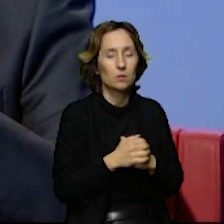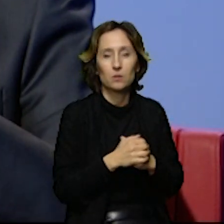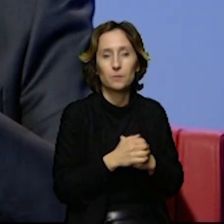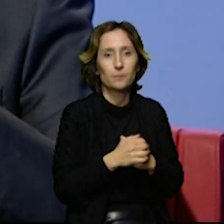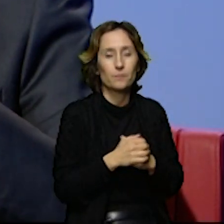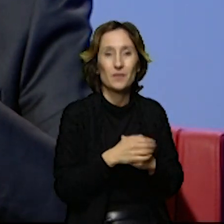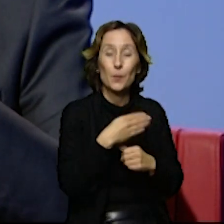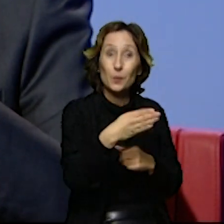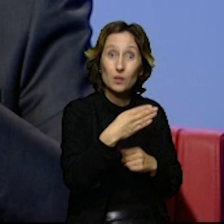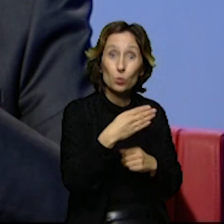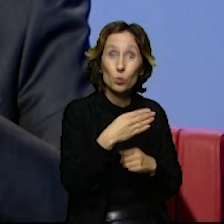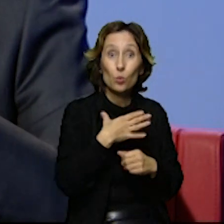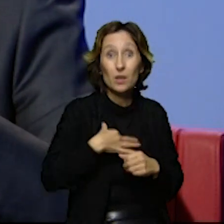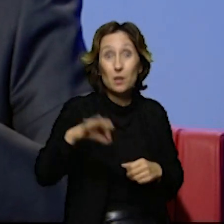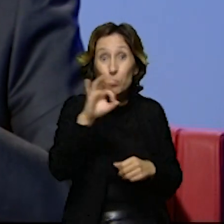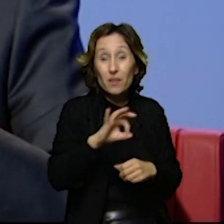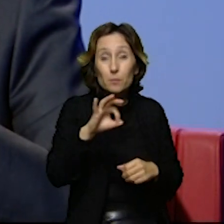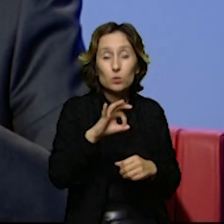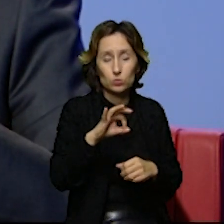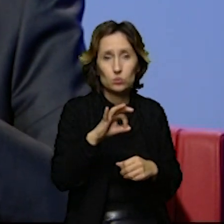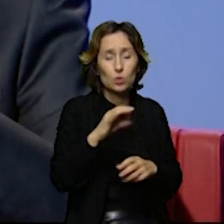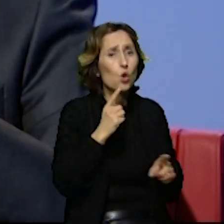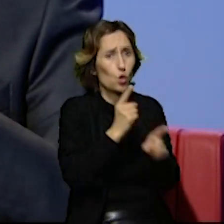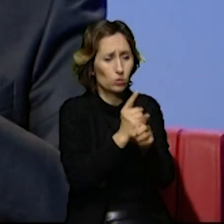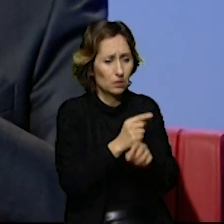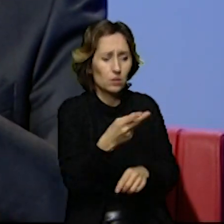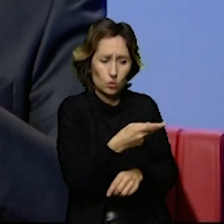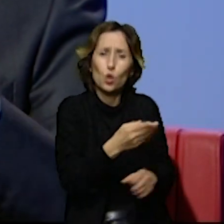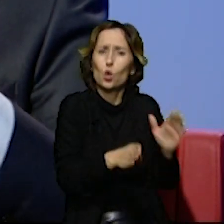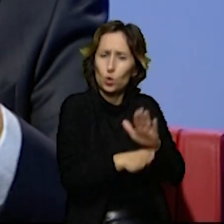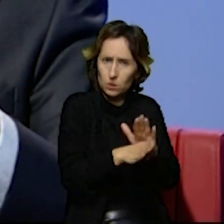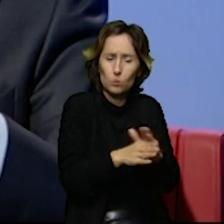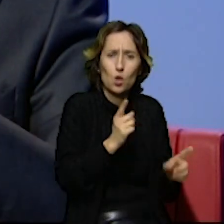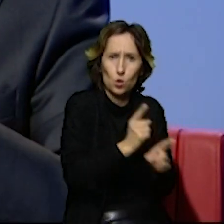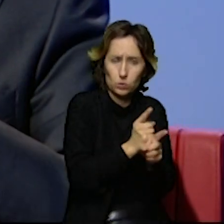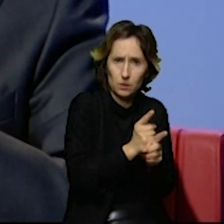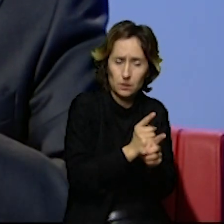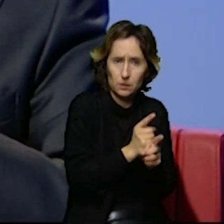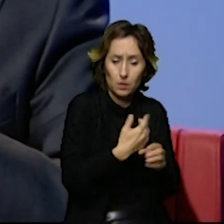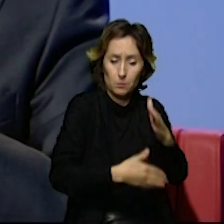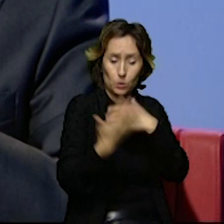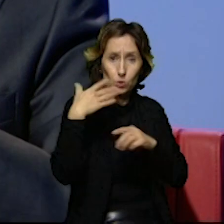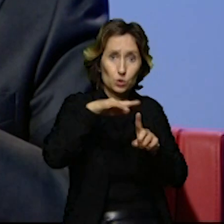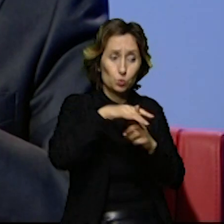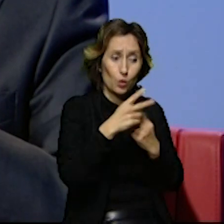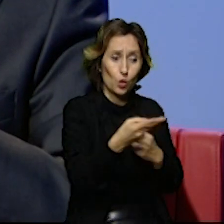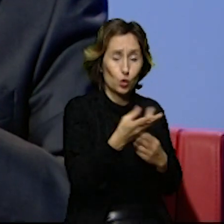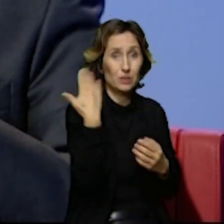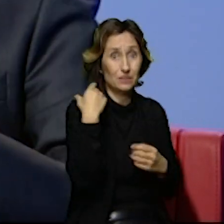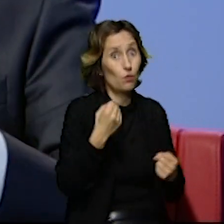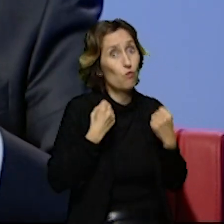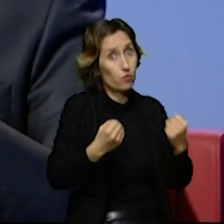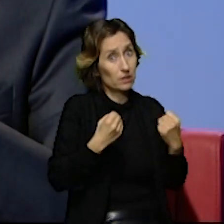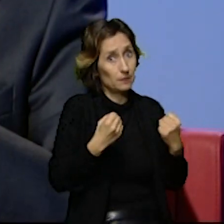contra Bildu y Podemos, que siguen en contra también. Pero la posición entonces de ellos era más fuerte